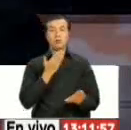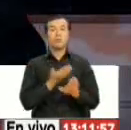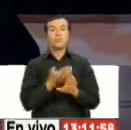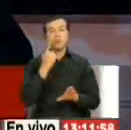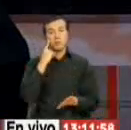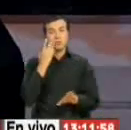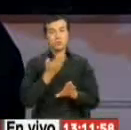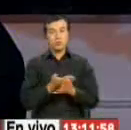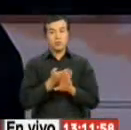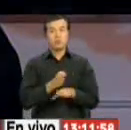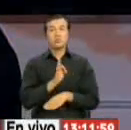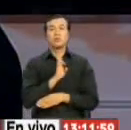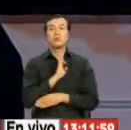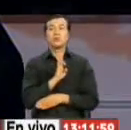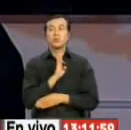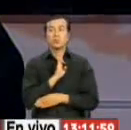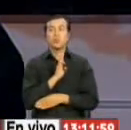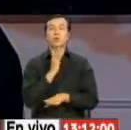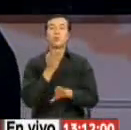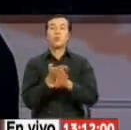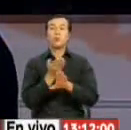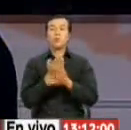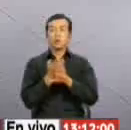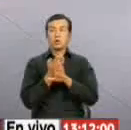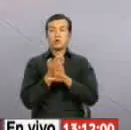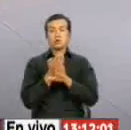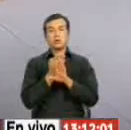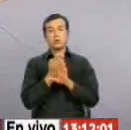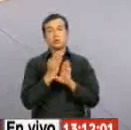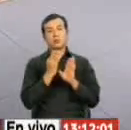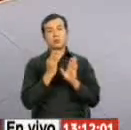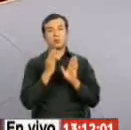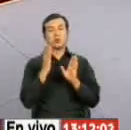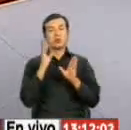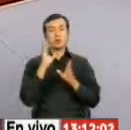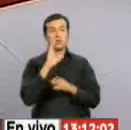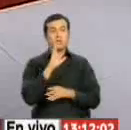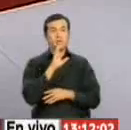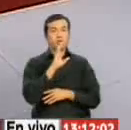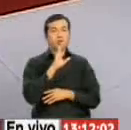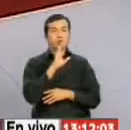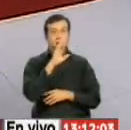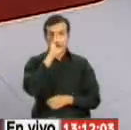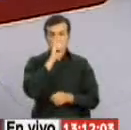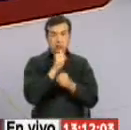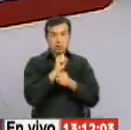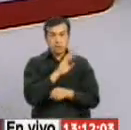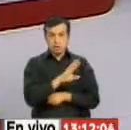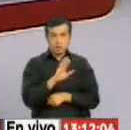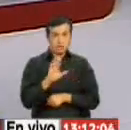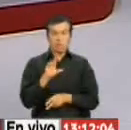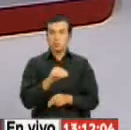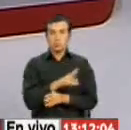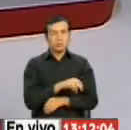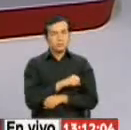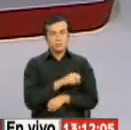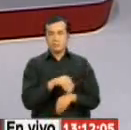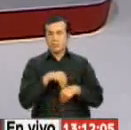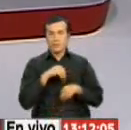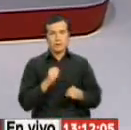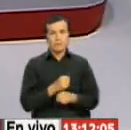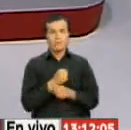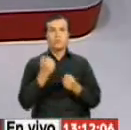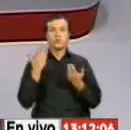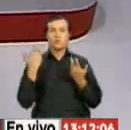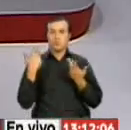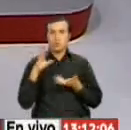técnica la propuesta no demagógica de la central unitaria de los trabajadores nosotros como